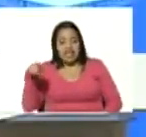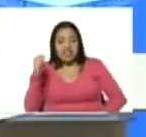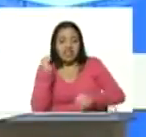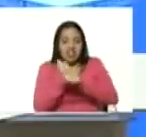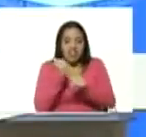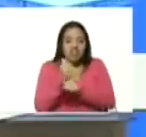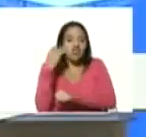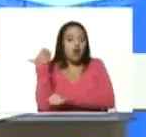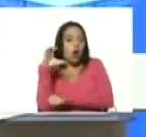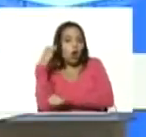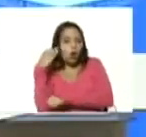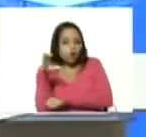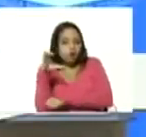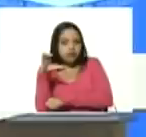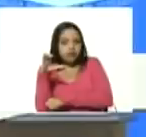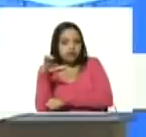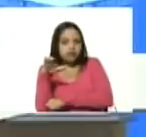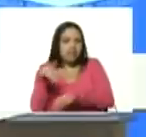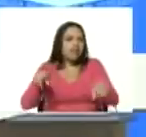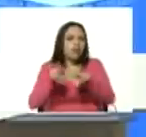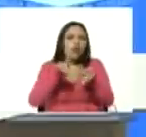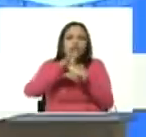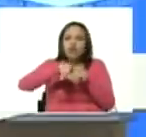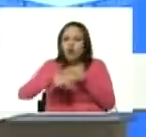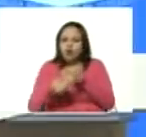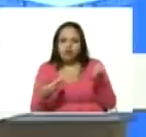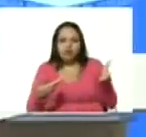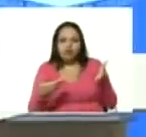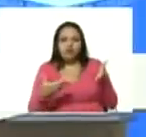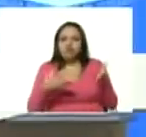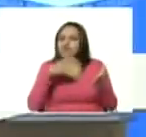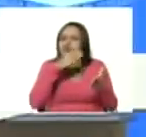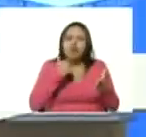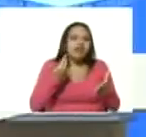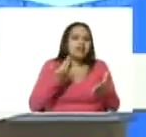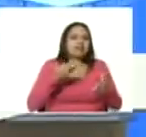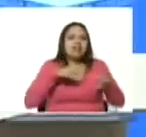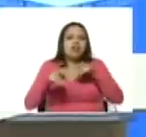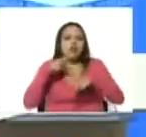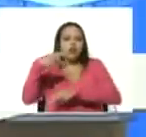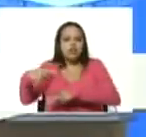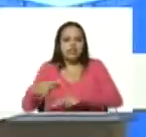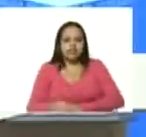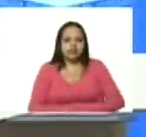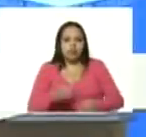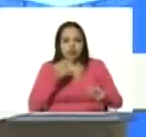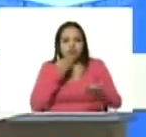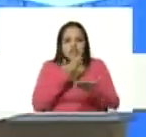Es una estafa, no tiene nada que ver con la política. Muchas gracias.